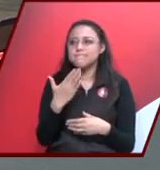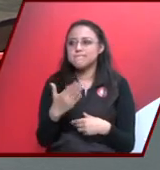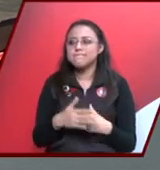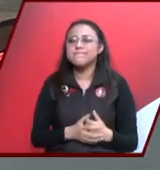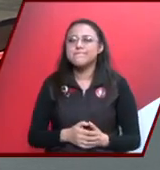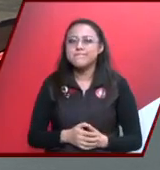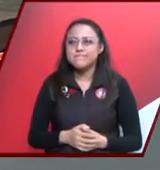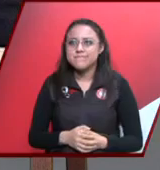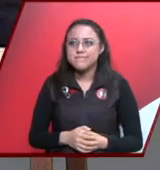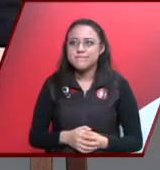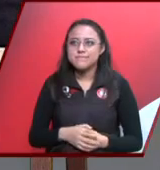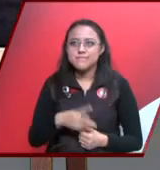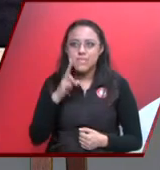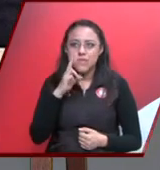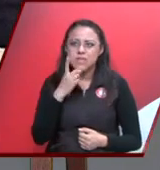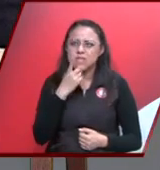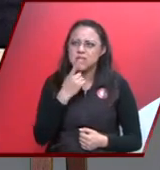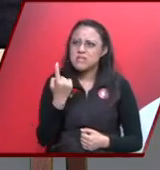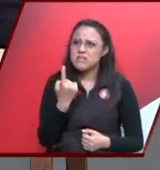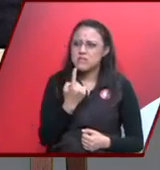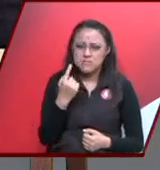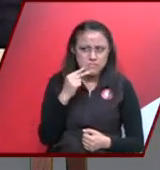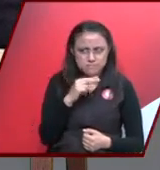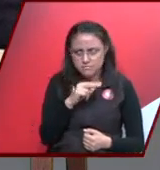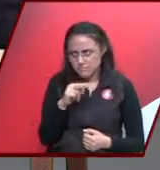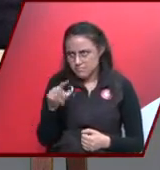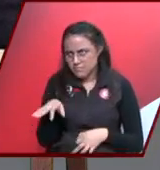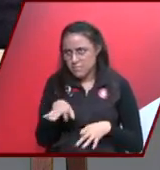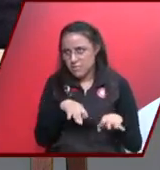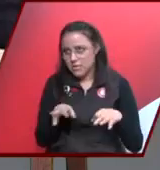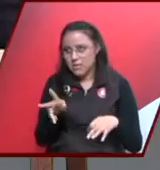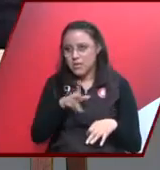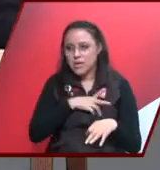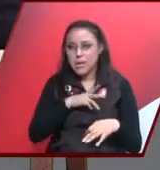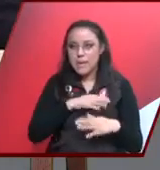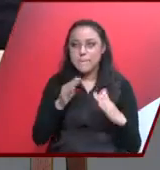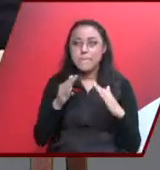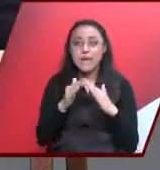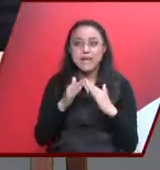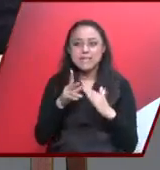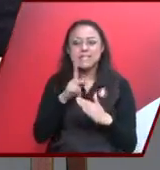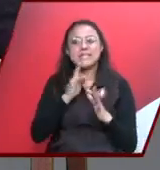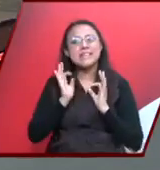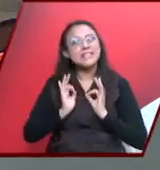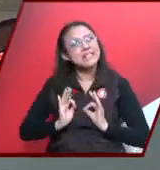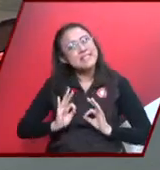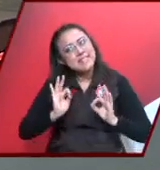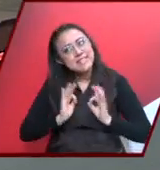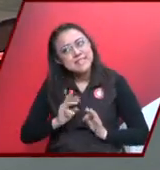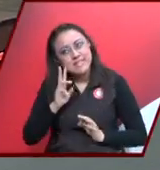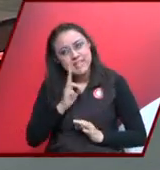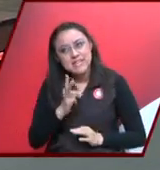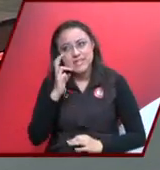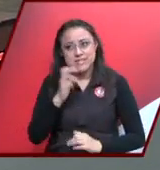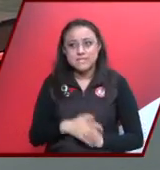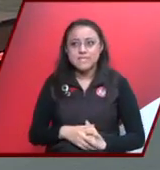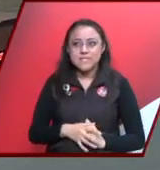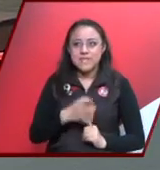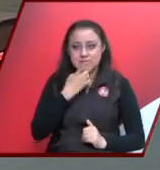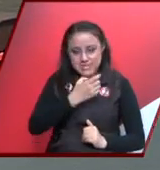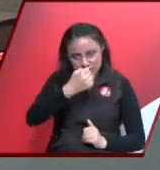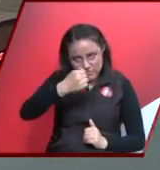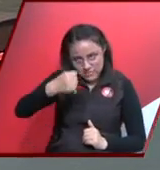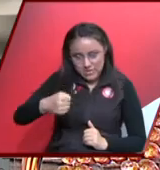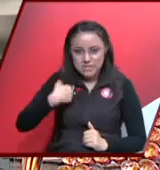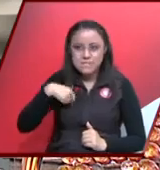adecuada, viéndolos y diciendo, qué friega, míralos ahí trabajando y yo en casa tranquilo. ¿Cómo la ves, hermano? Y entonces te mandaré a